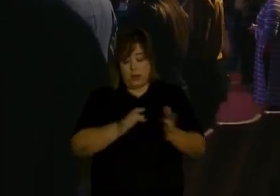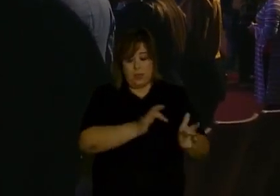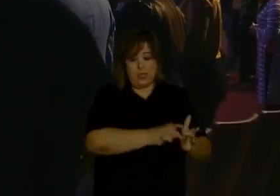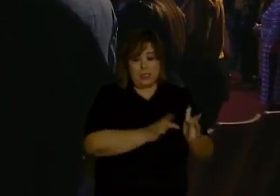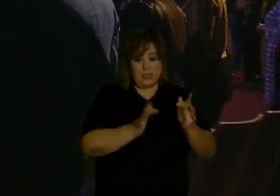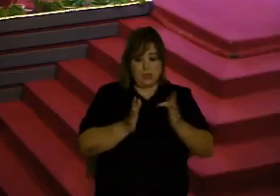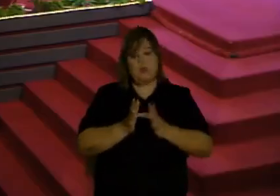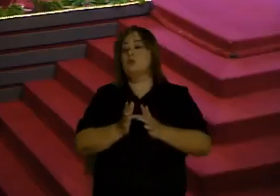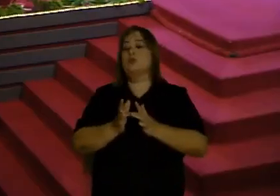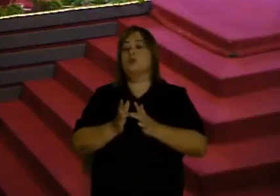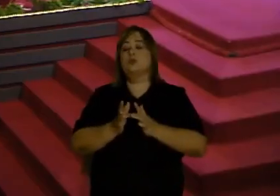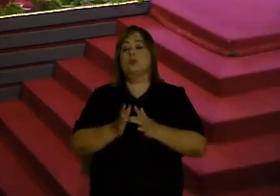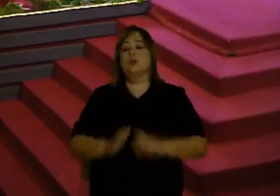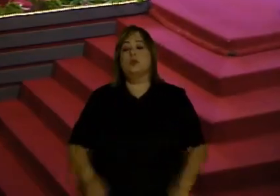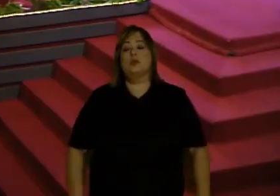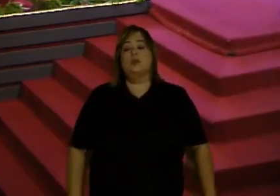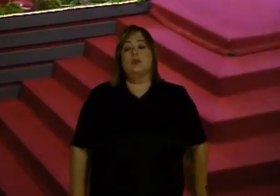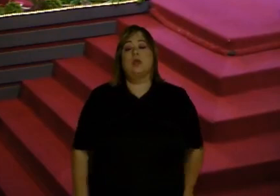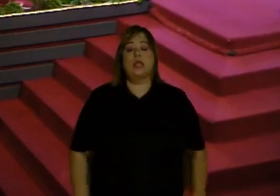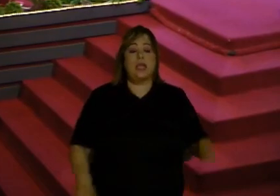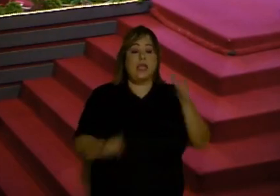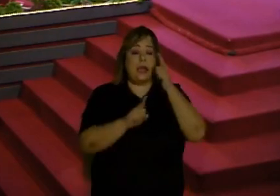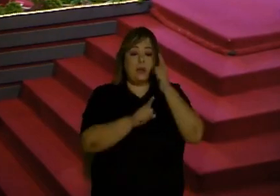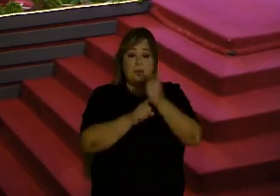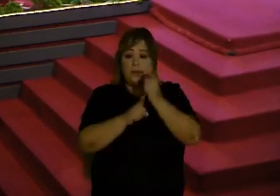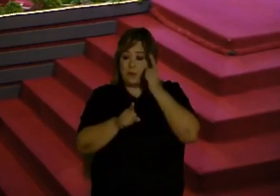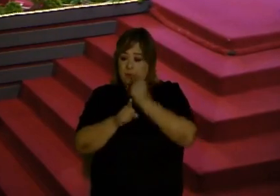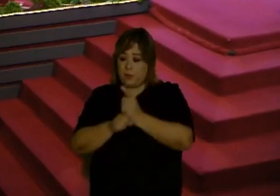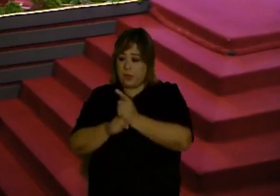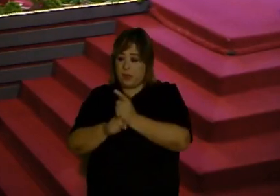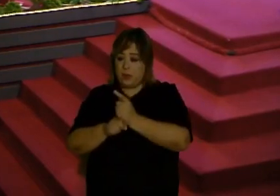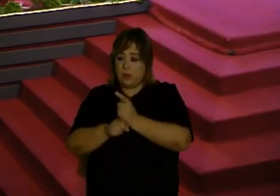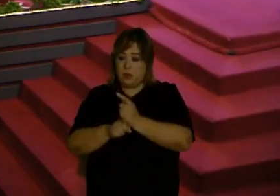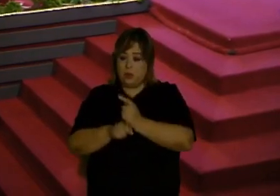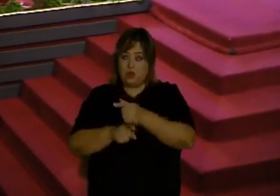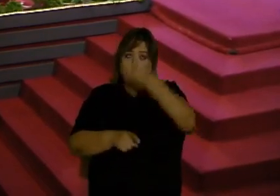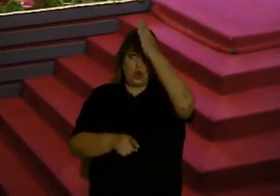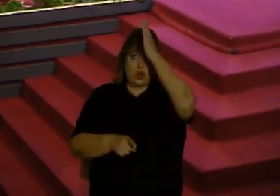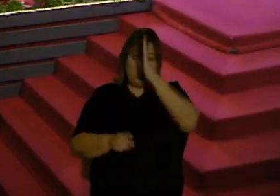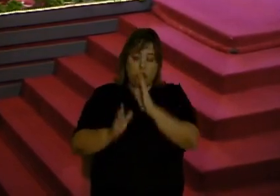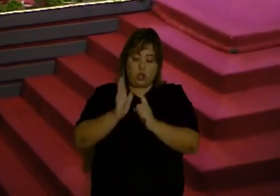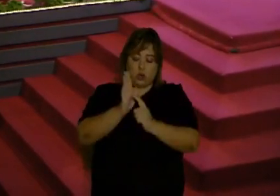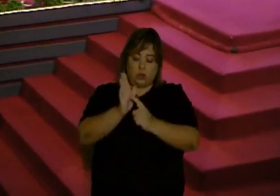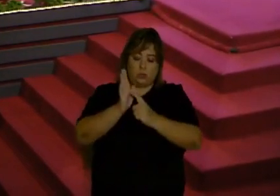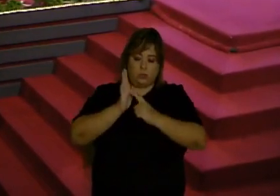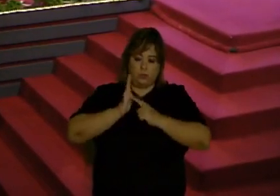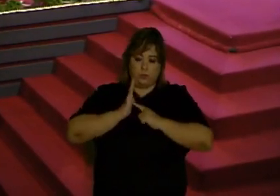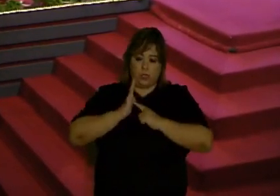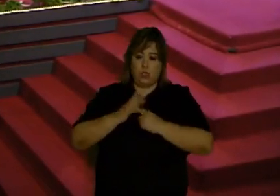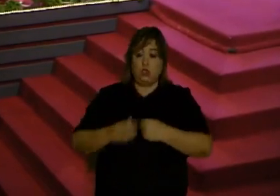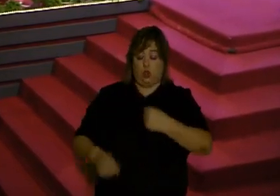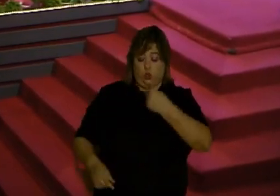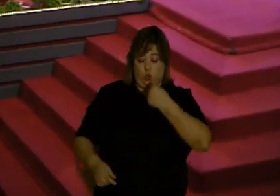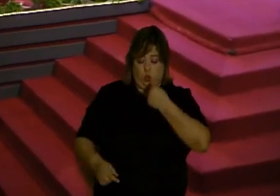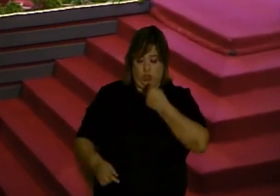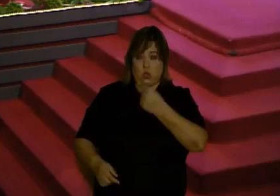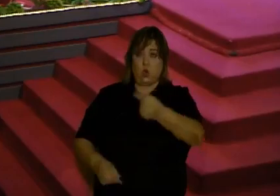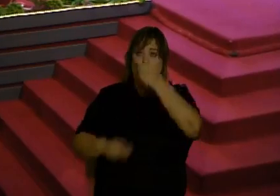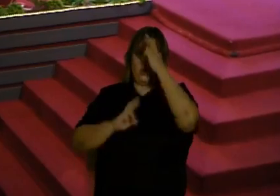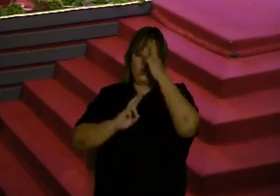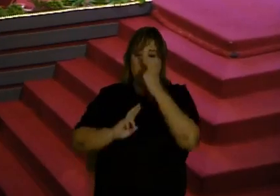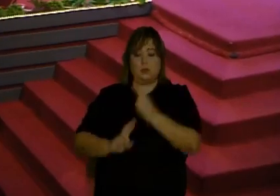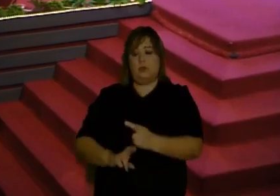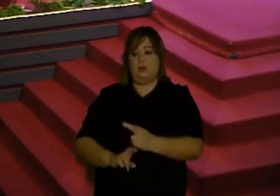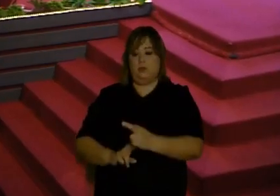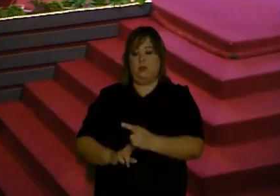Jesús. Hermanos, el Señor me mostraba, y lo digo con mucho respeto, esto no está en la